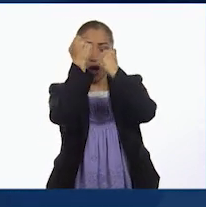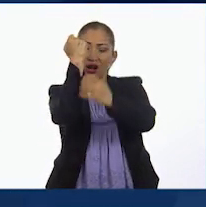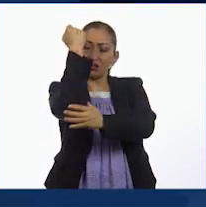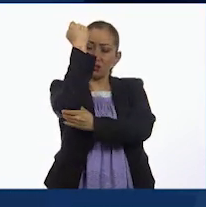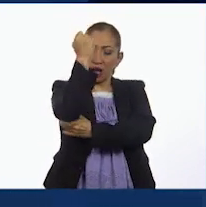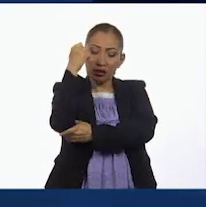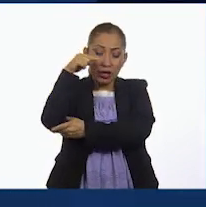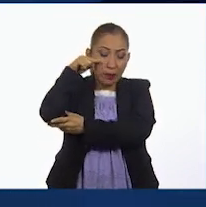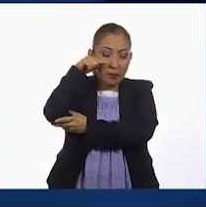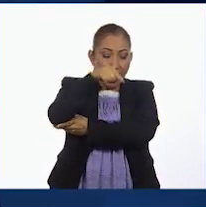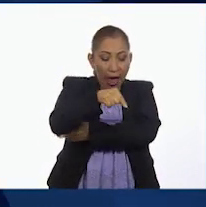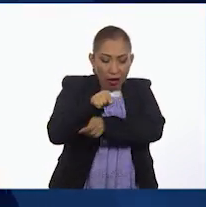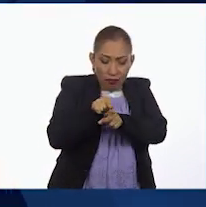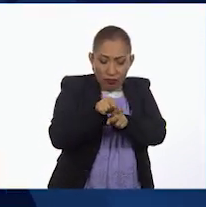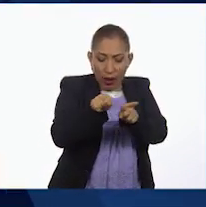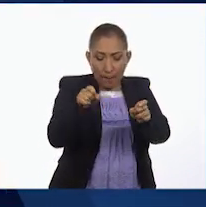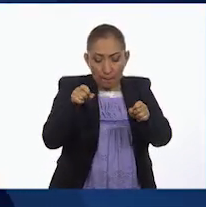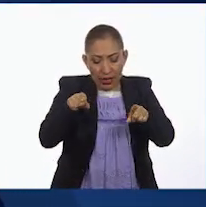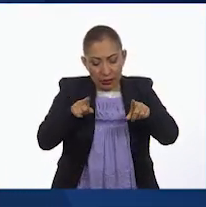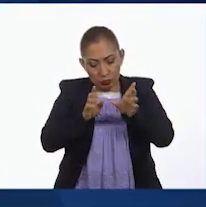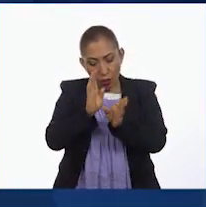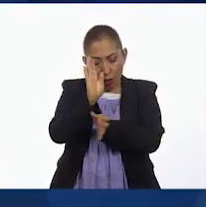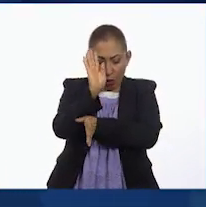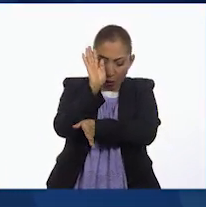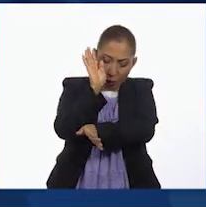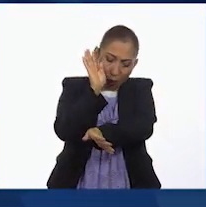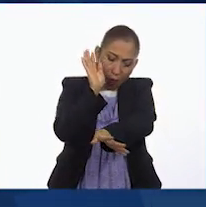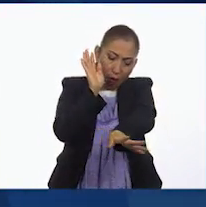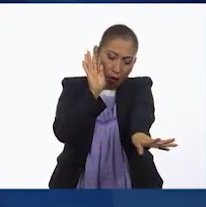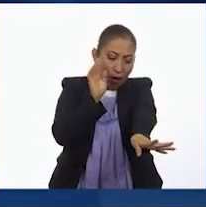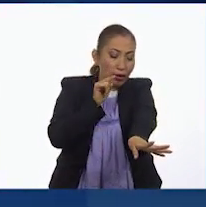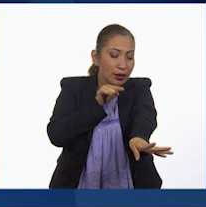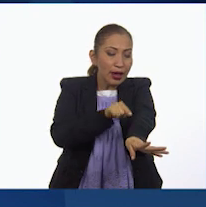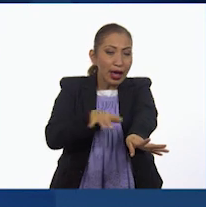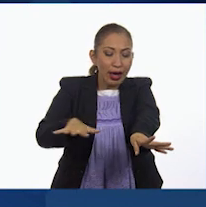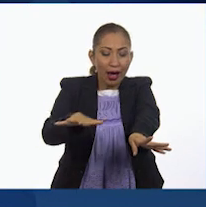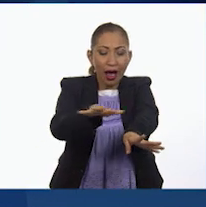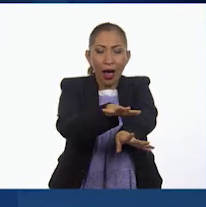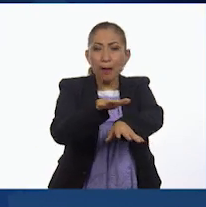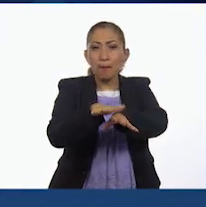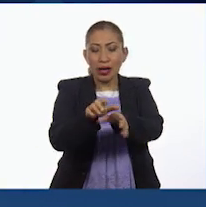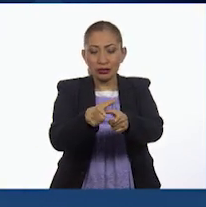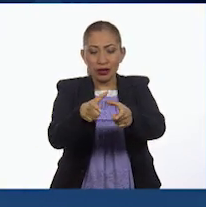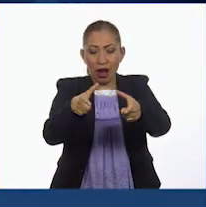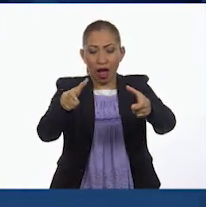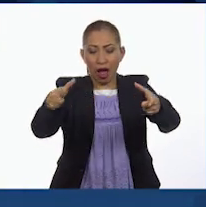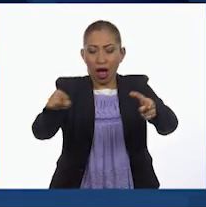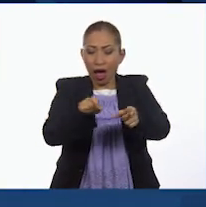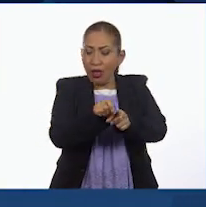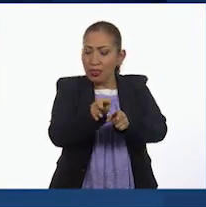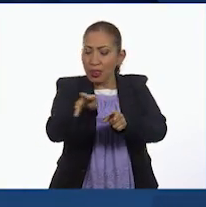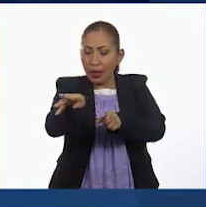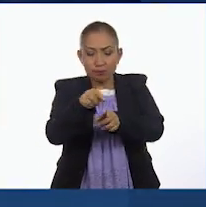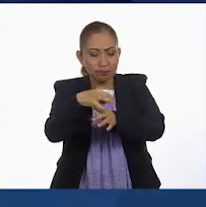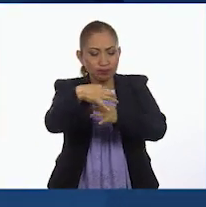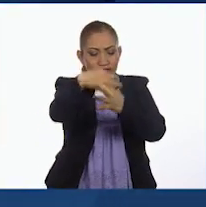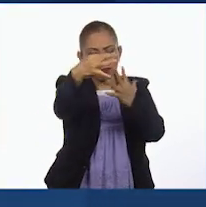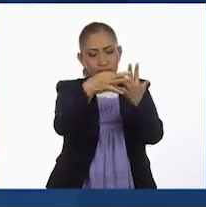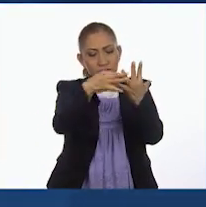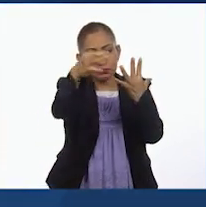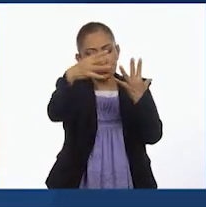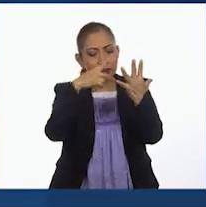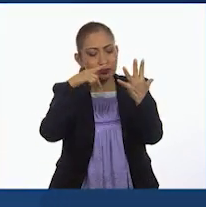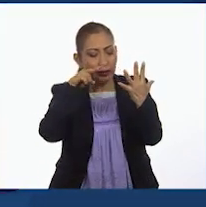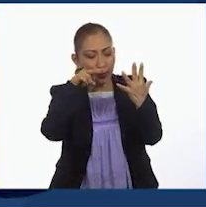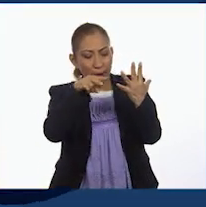la centra en esas líneas paralelas y aún finas que trazan sus más elevadas ramas y que se inclinan